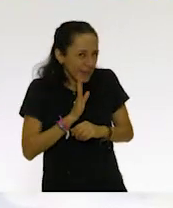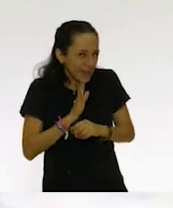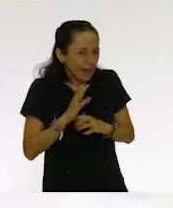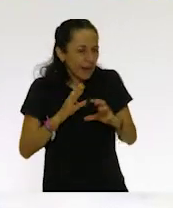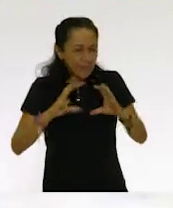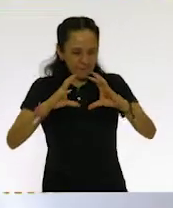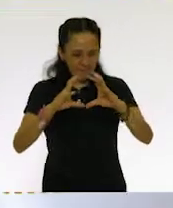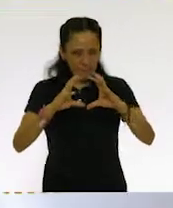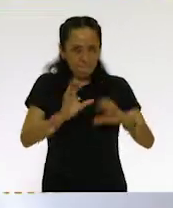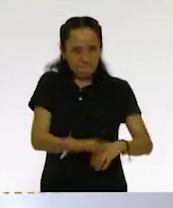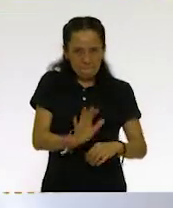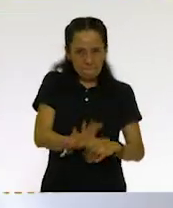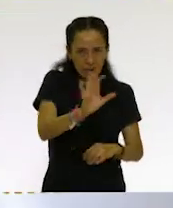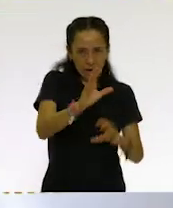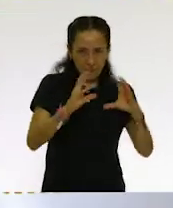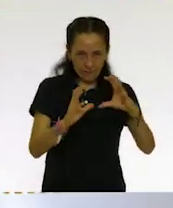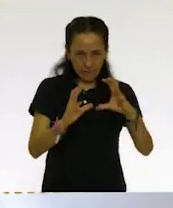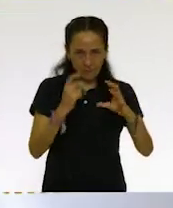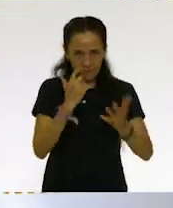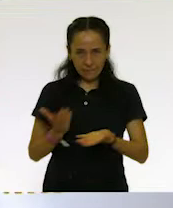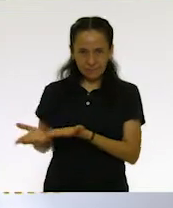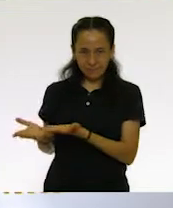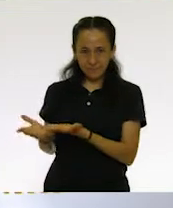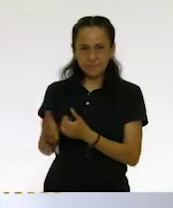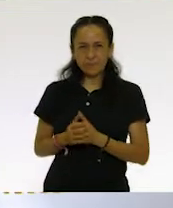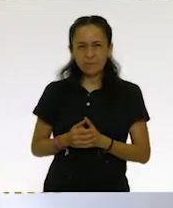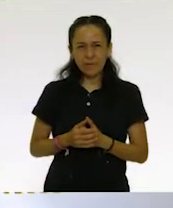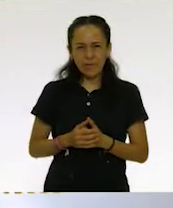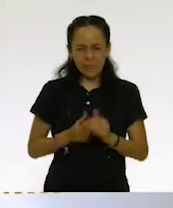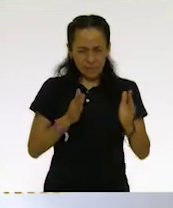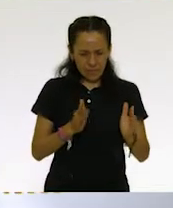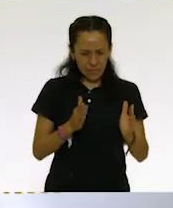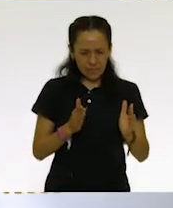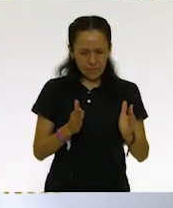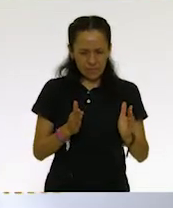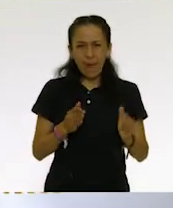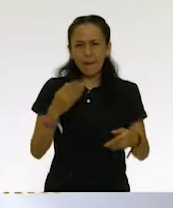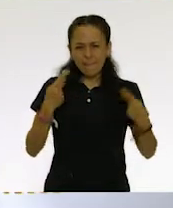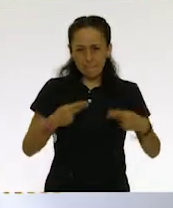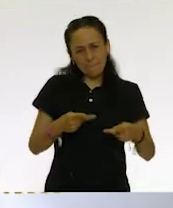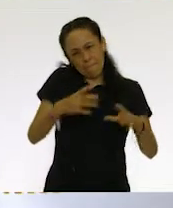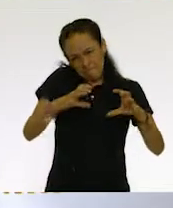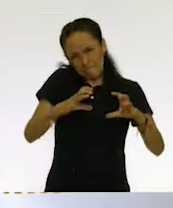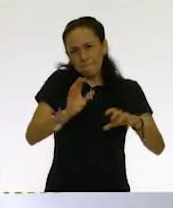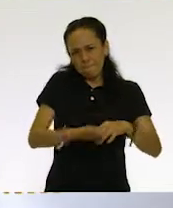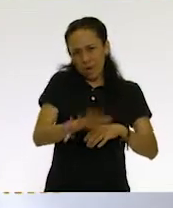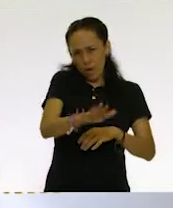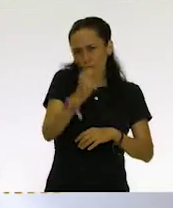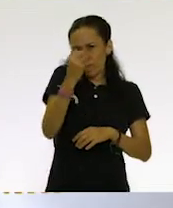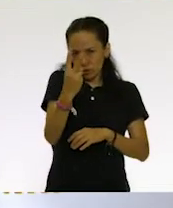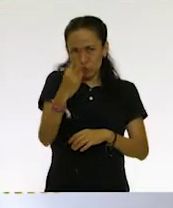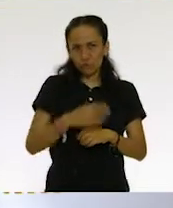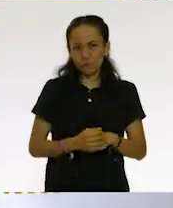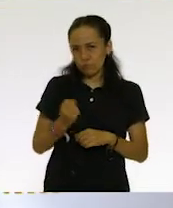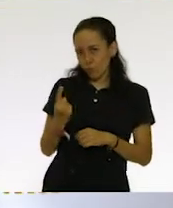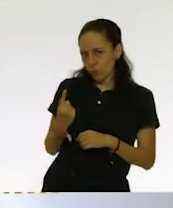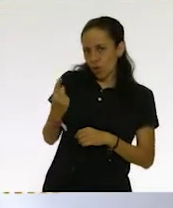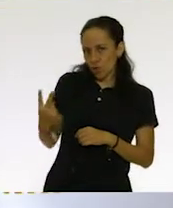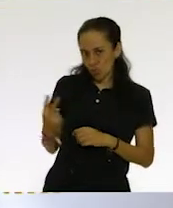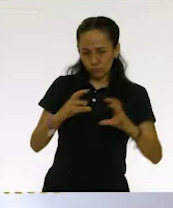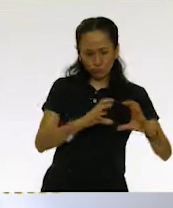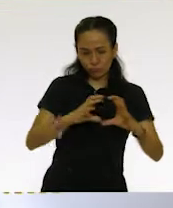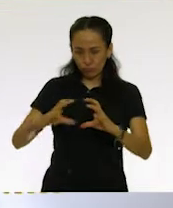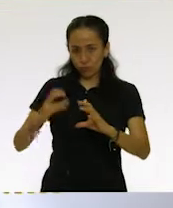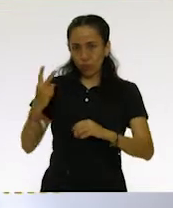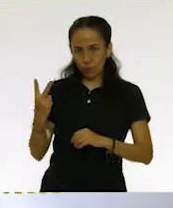A ver, aquí hay una colección de 2 pelotas. De 2 pelotas, muy bien. 1 y 2. Excelente. Muy